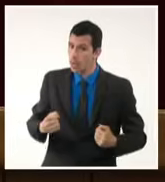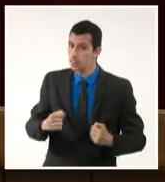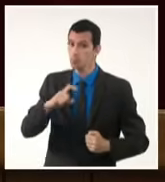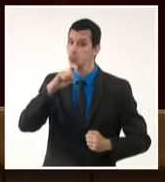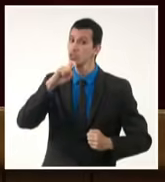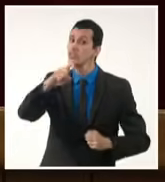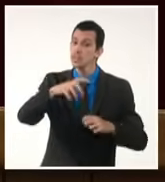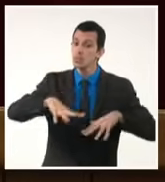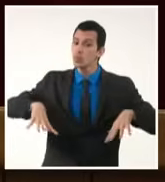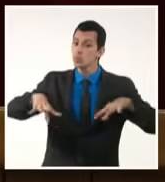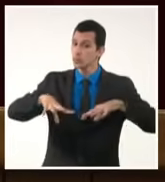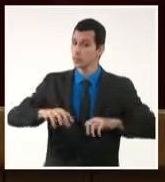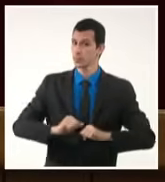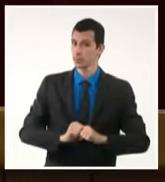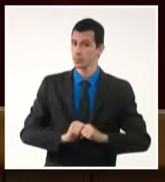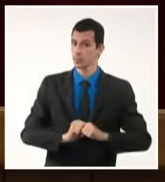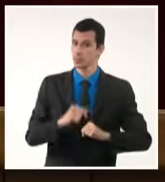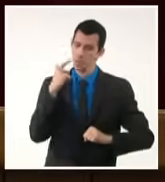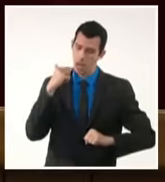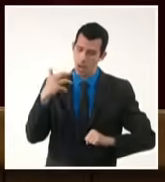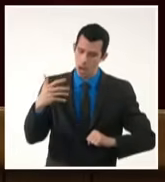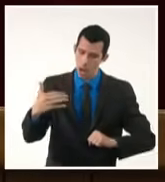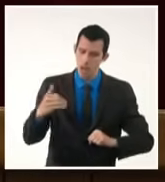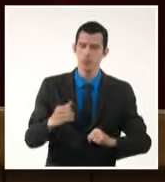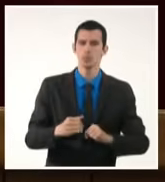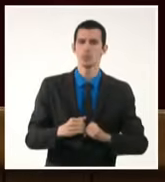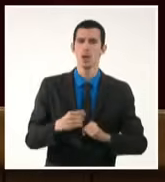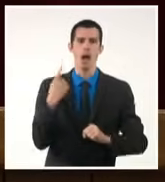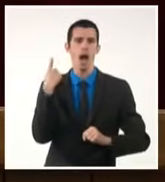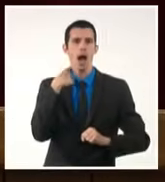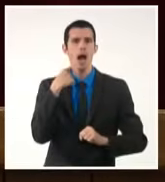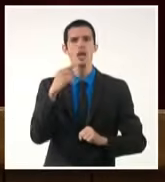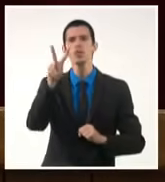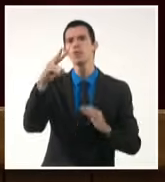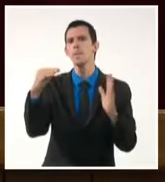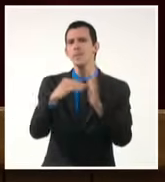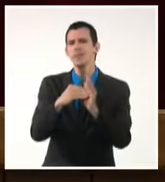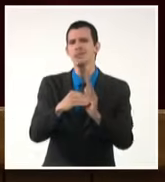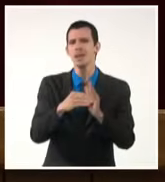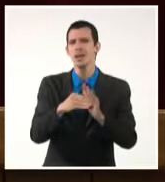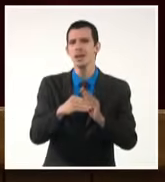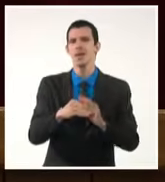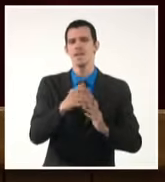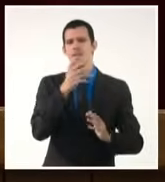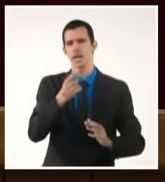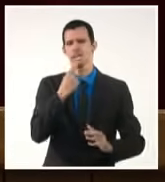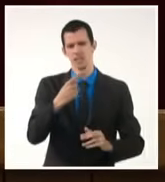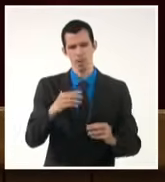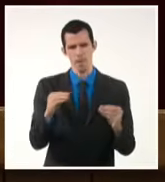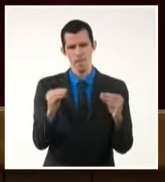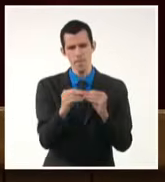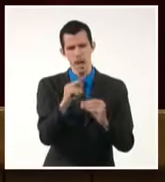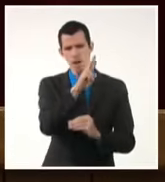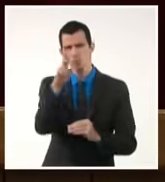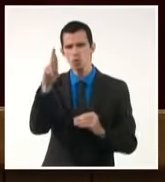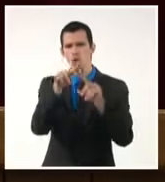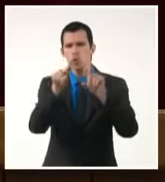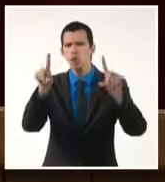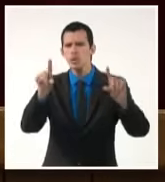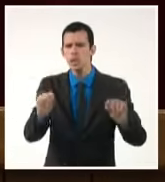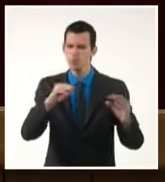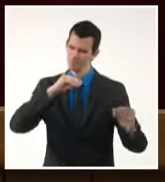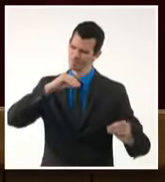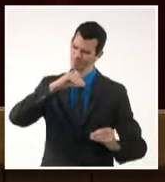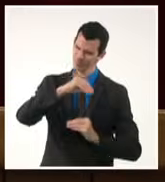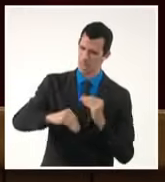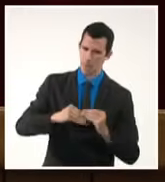2000, el propio Fidel nos exhortó a cambiar todo lo que debiera ser cambiado, con sentido del momento histórico, y 5